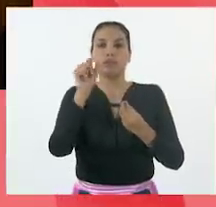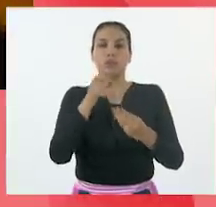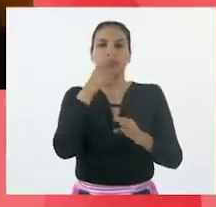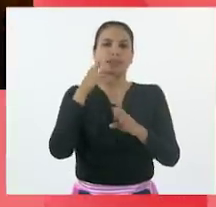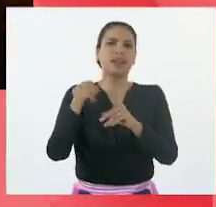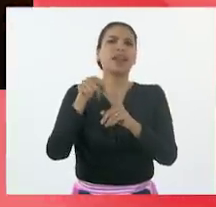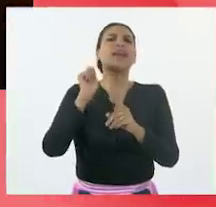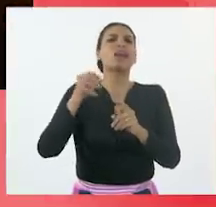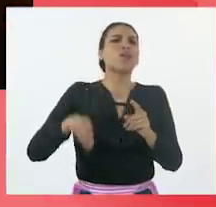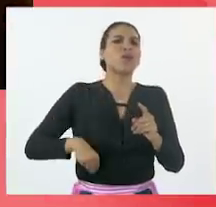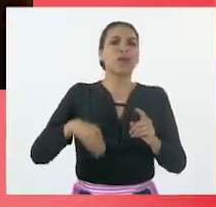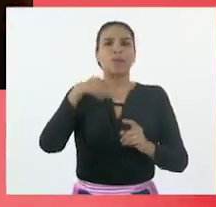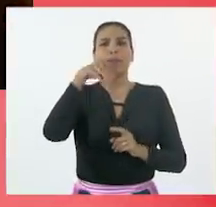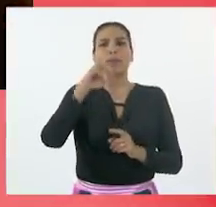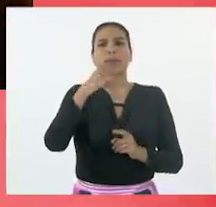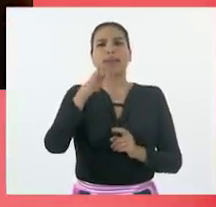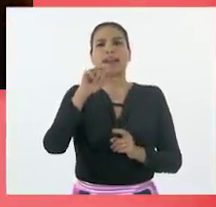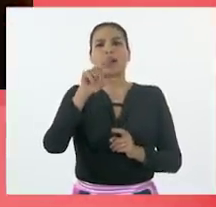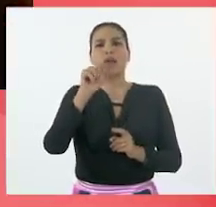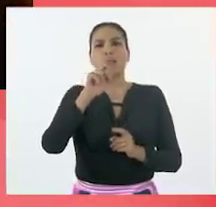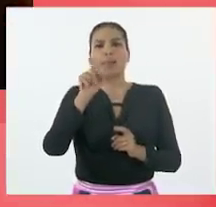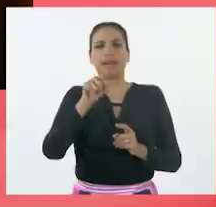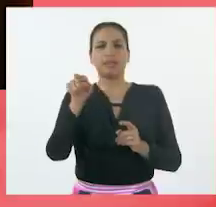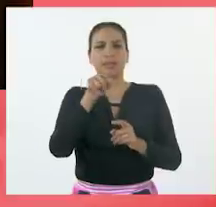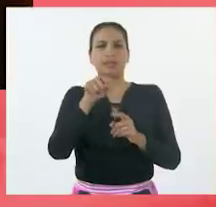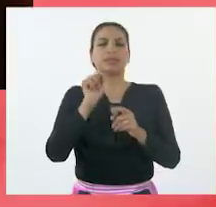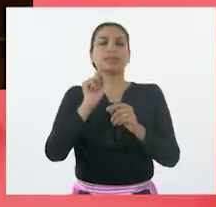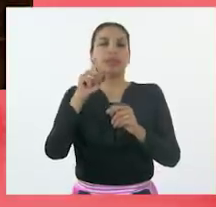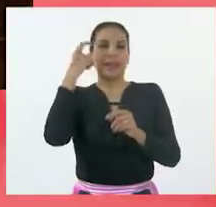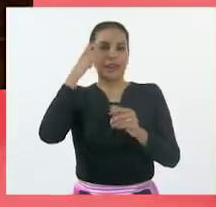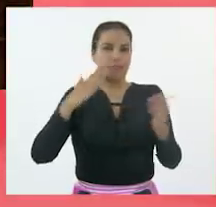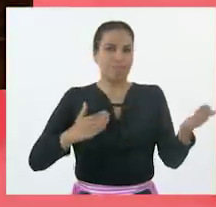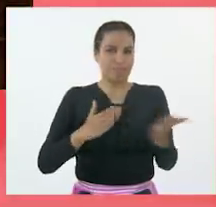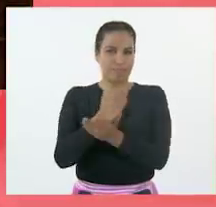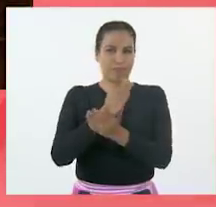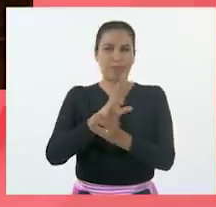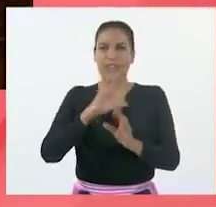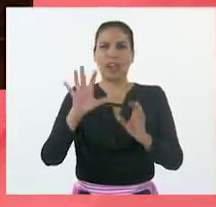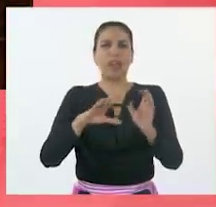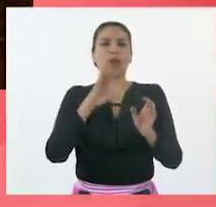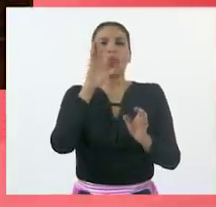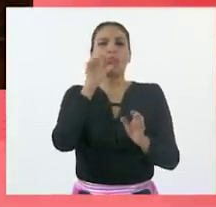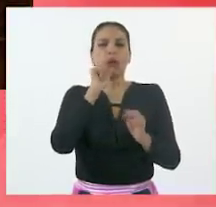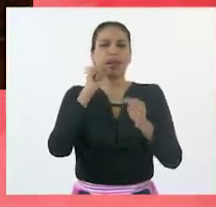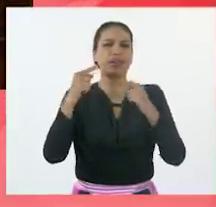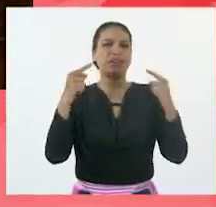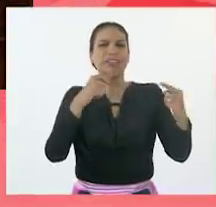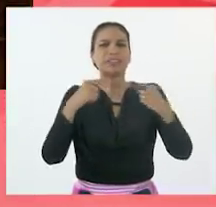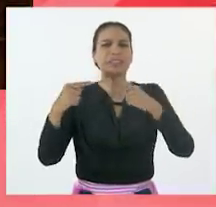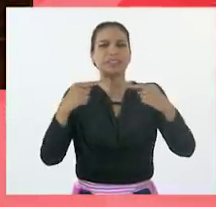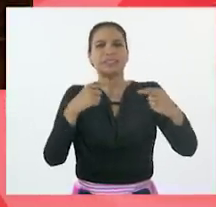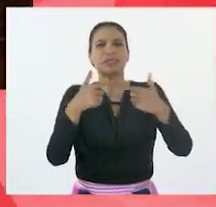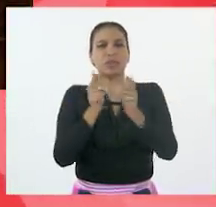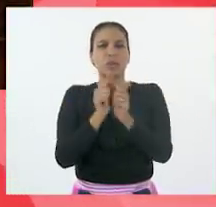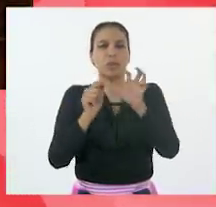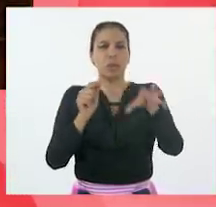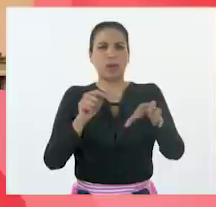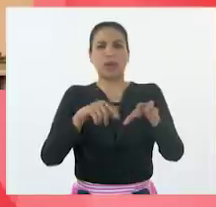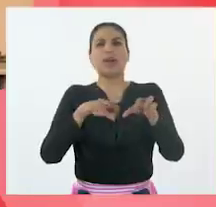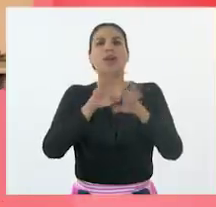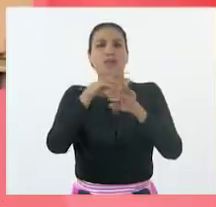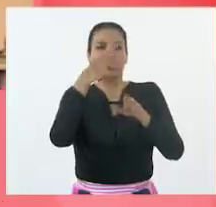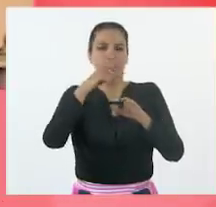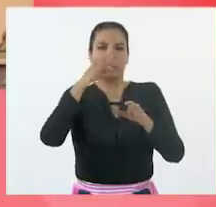Miguel López, compadre de Maximiliano. Querétaro fue tomado porque ya no podían sostenerse los imperialistas con 5,000